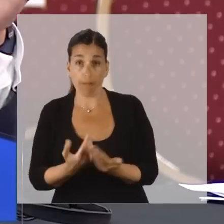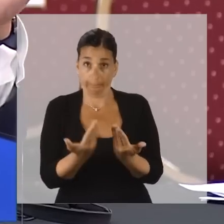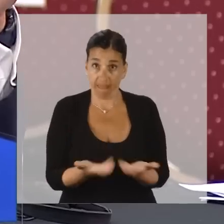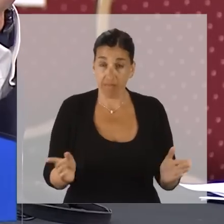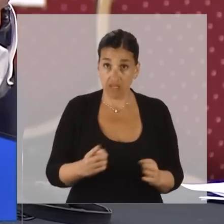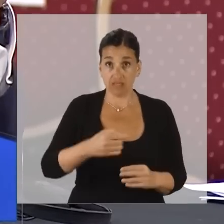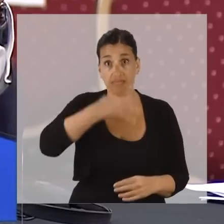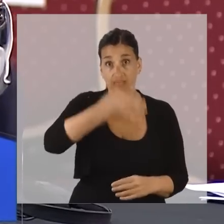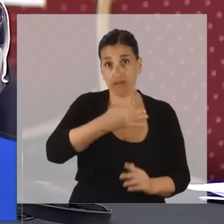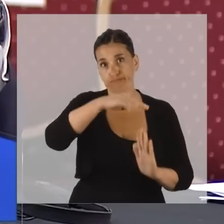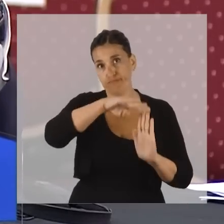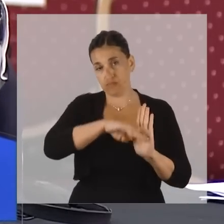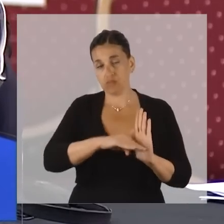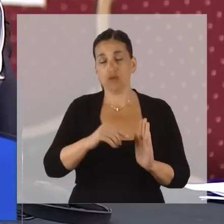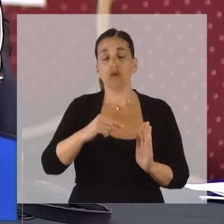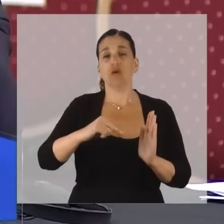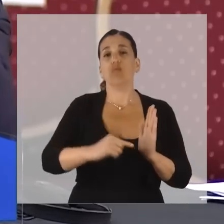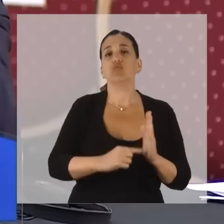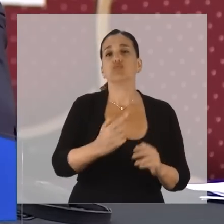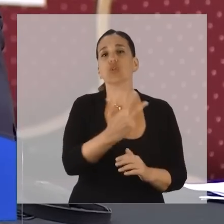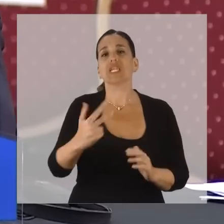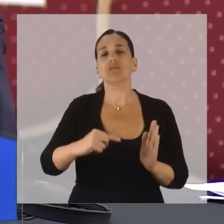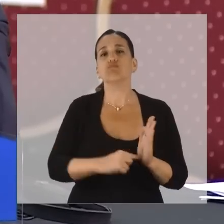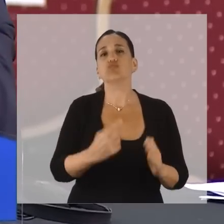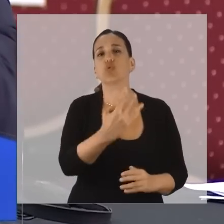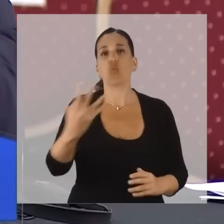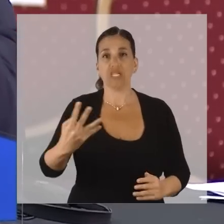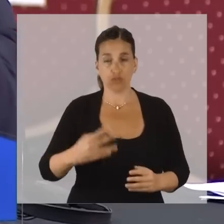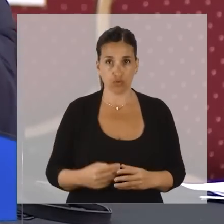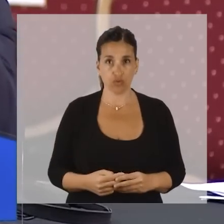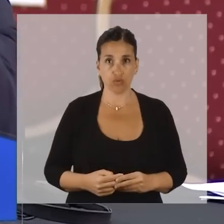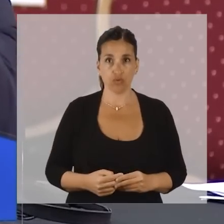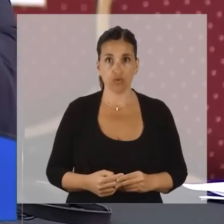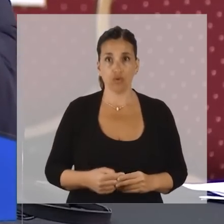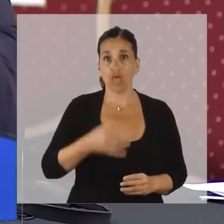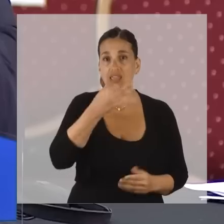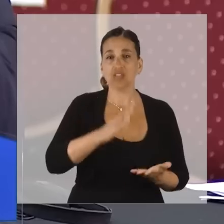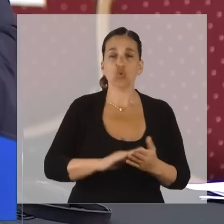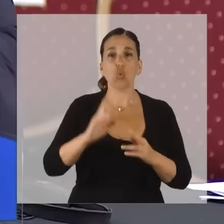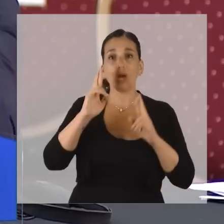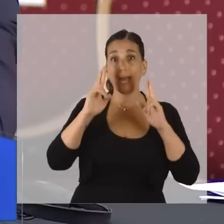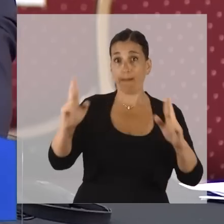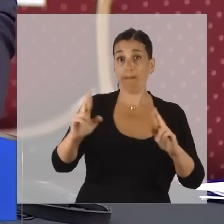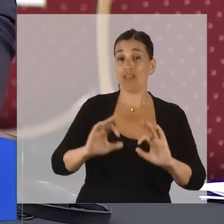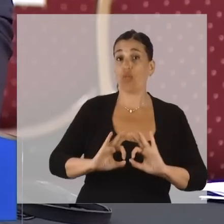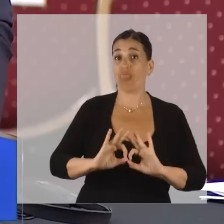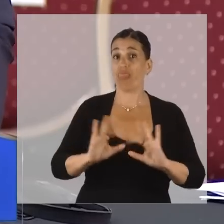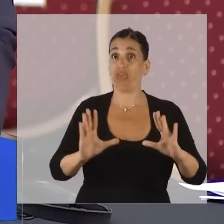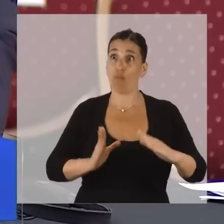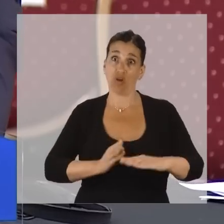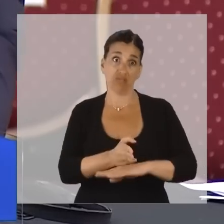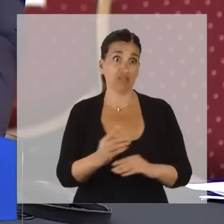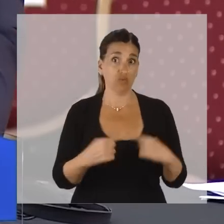vienen al arranque de esta declaración en el punto tres y cuatro se habla del respeto a la